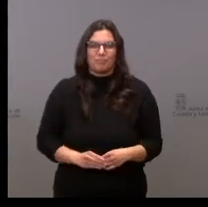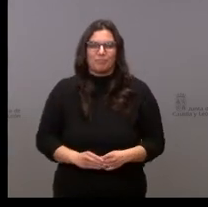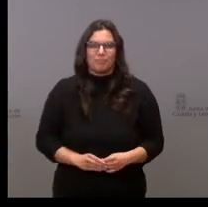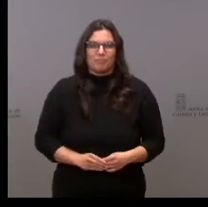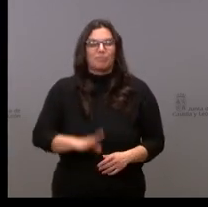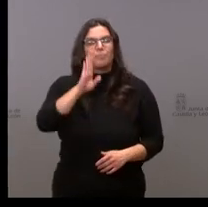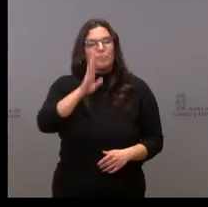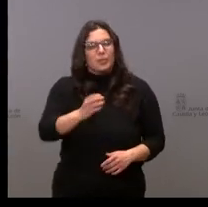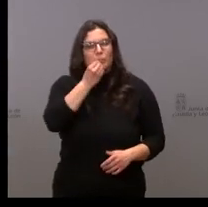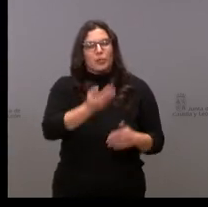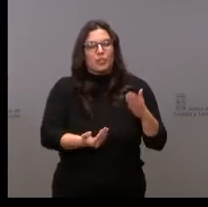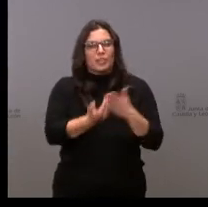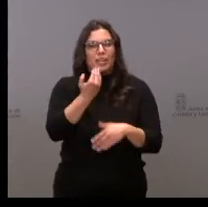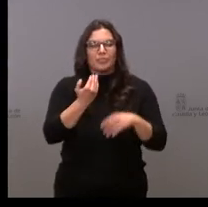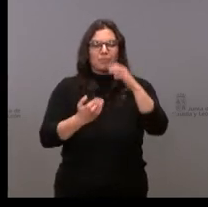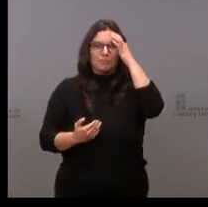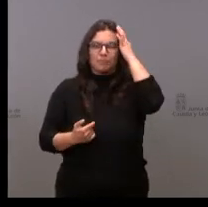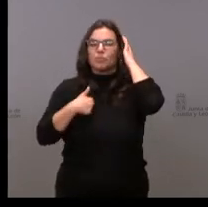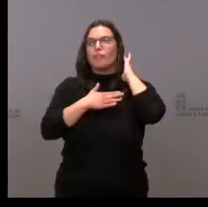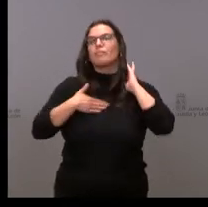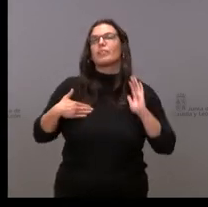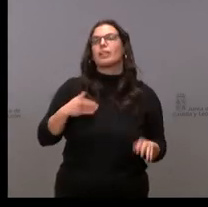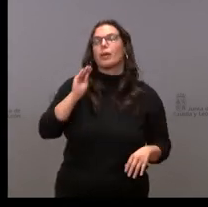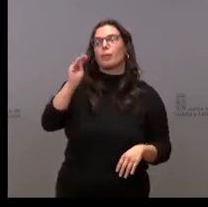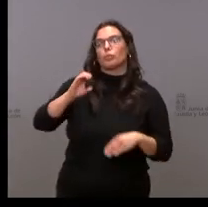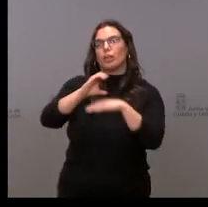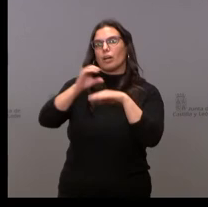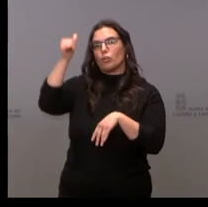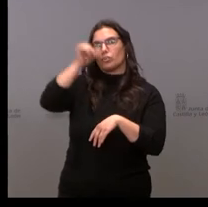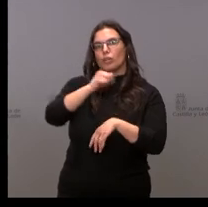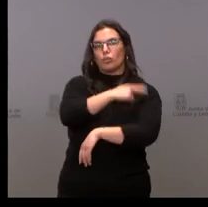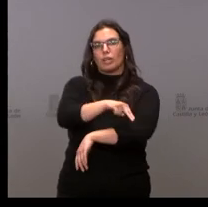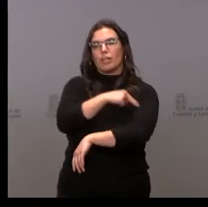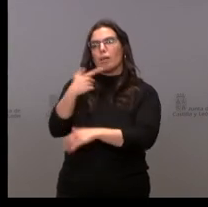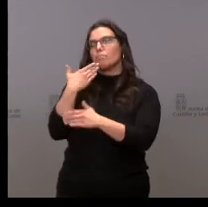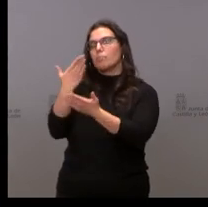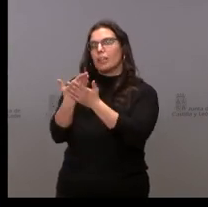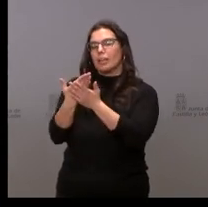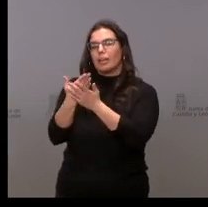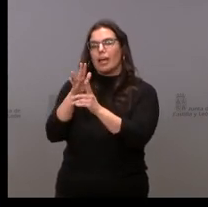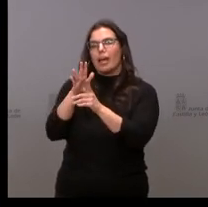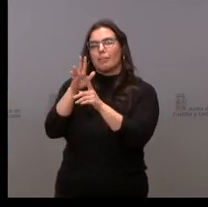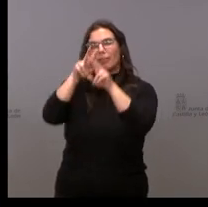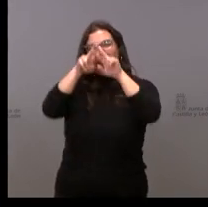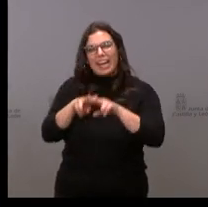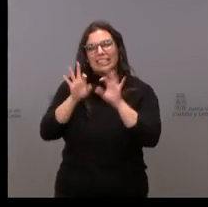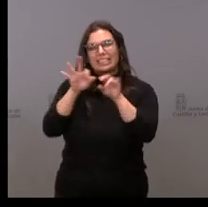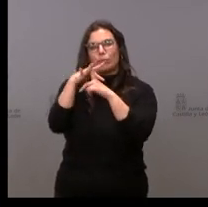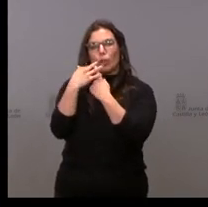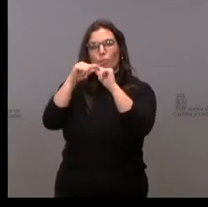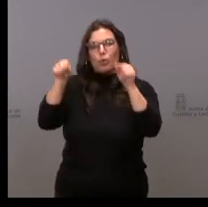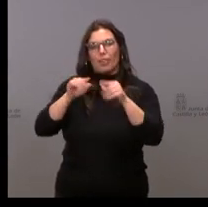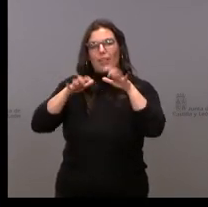hola hola buenos días yo quería pedirle al consejero de sanidad un análisis sobre la situación en la provincia de león completamente